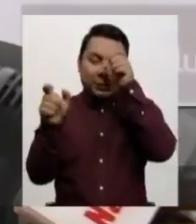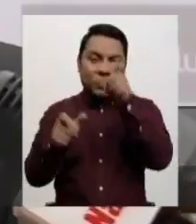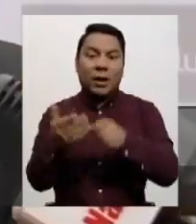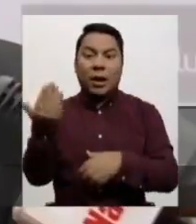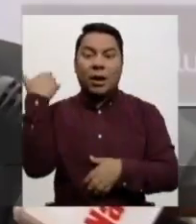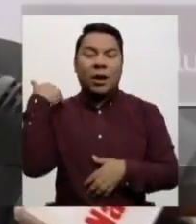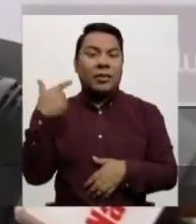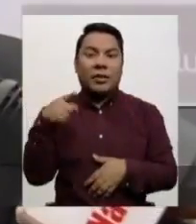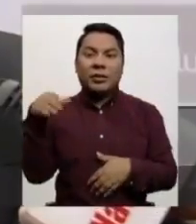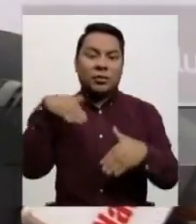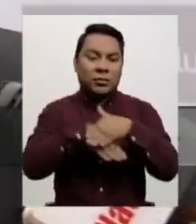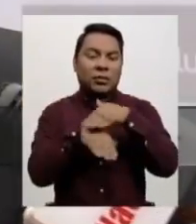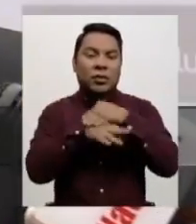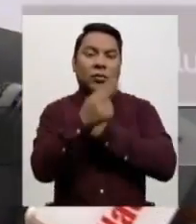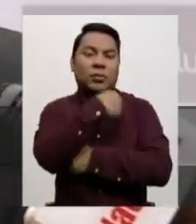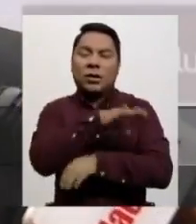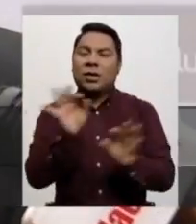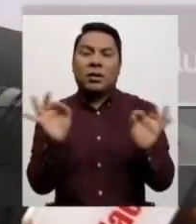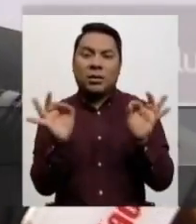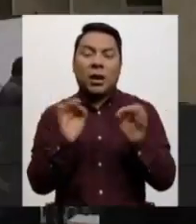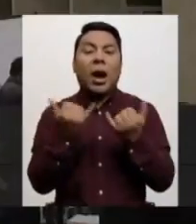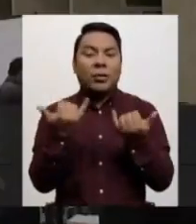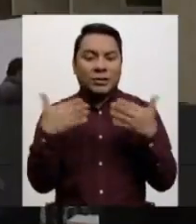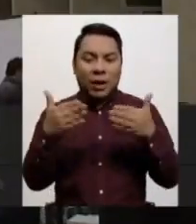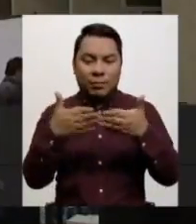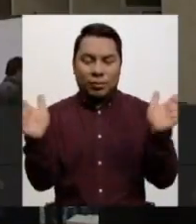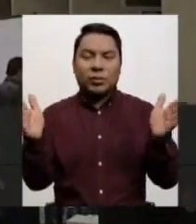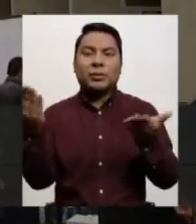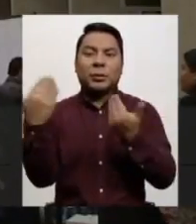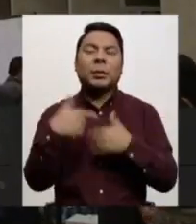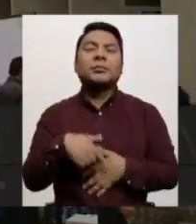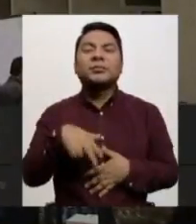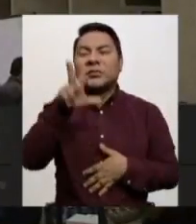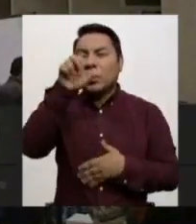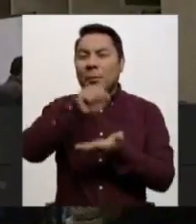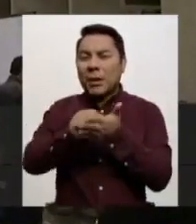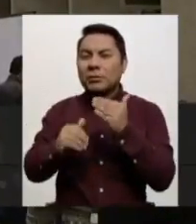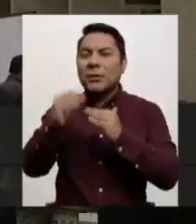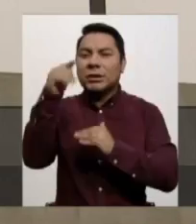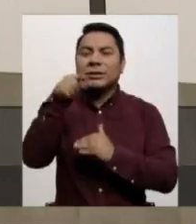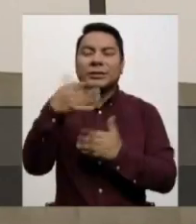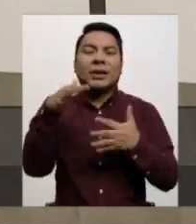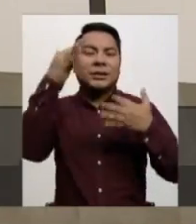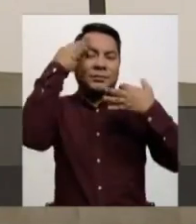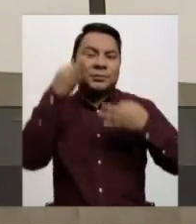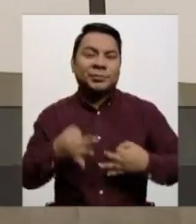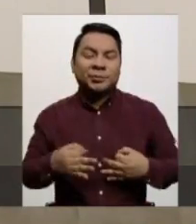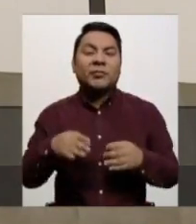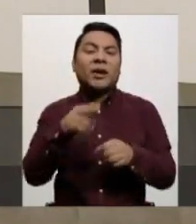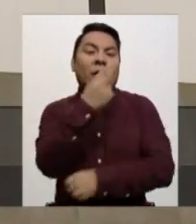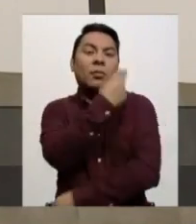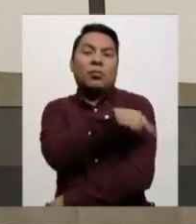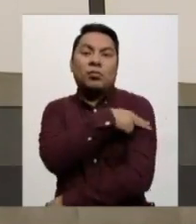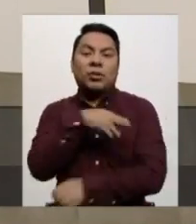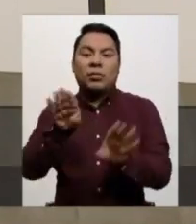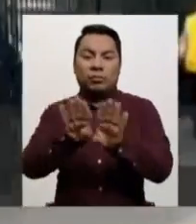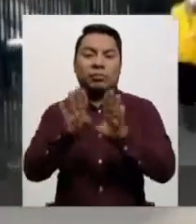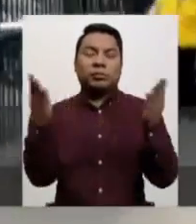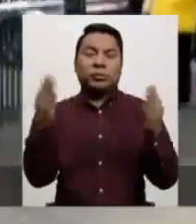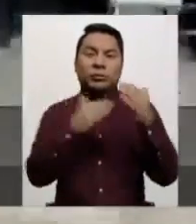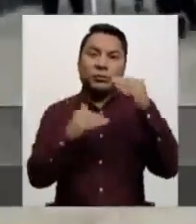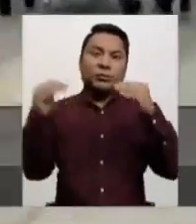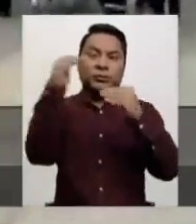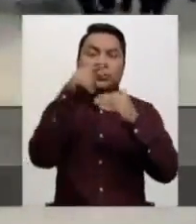atendiendo este hospital hoy vuelve a atender luego de poco más de tres meses se decidió reabrir las puertas del hospital de nivel 2